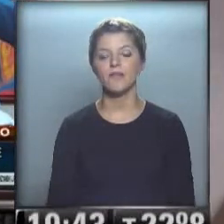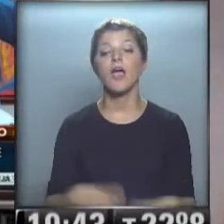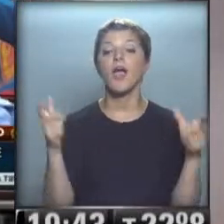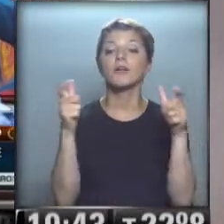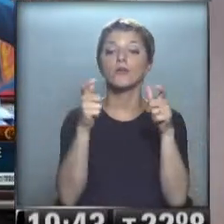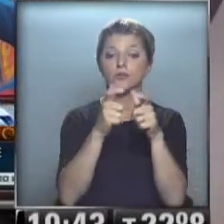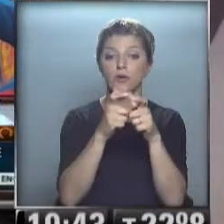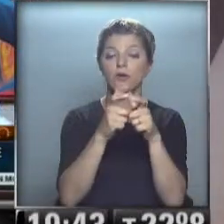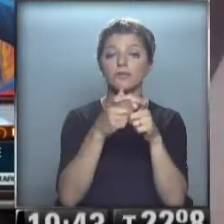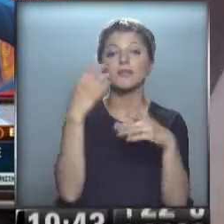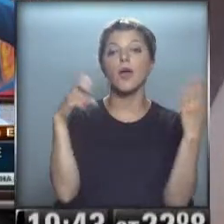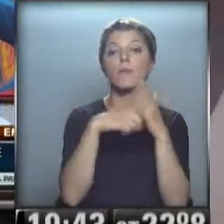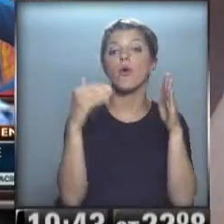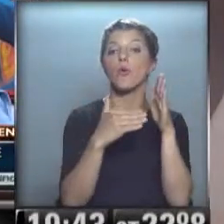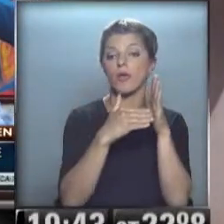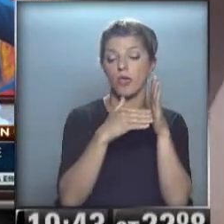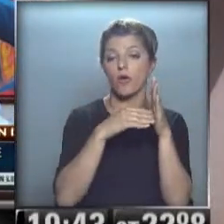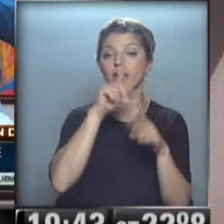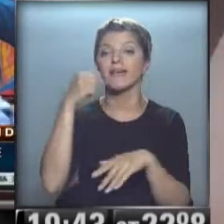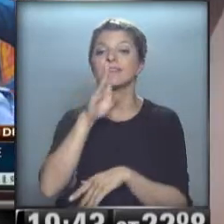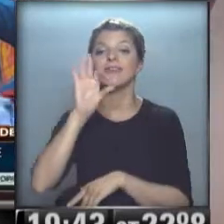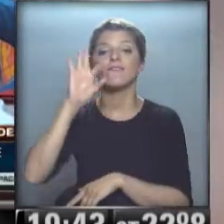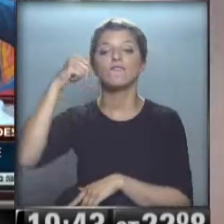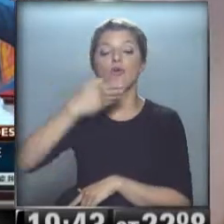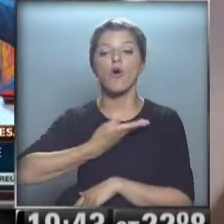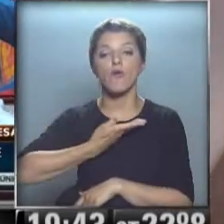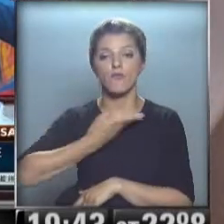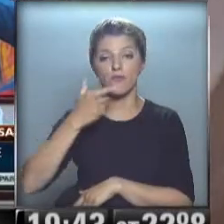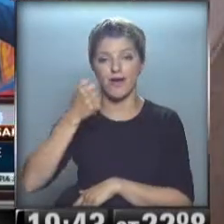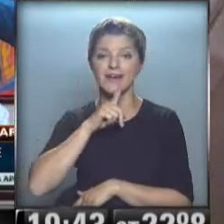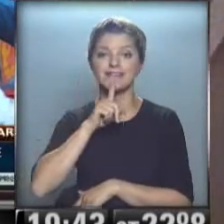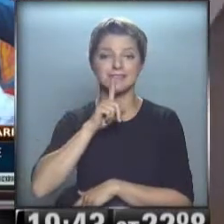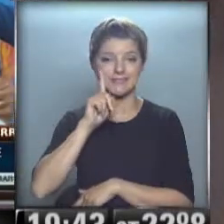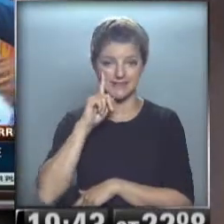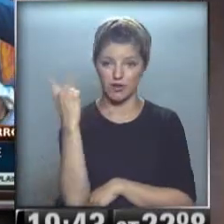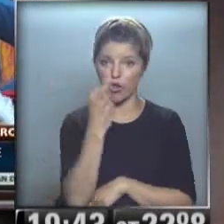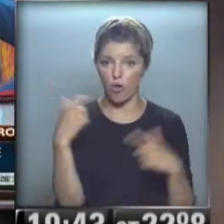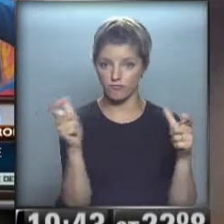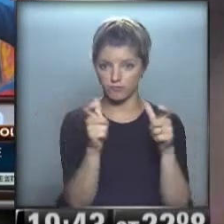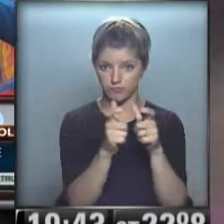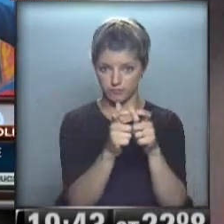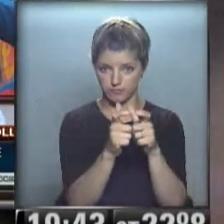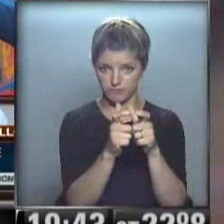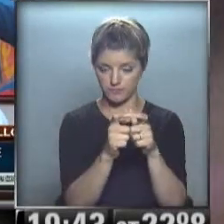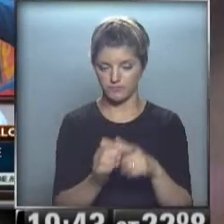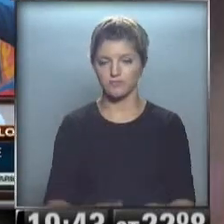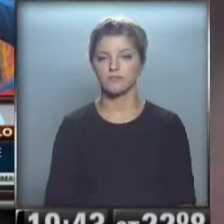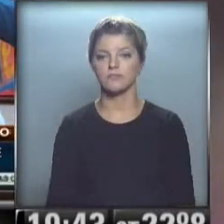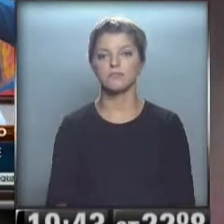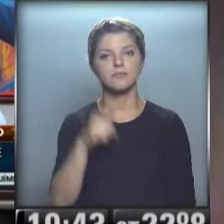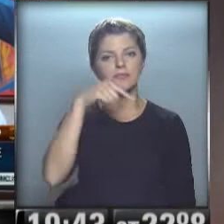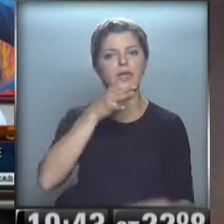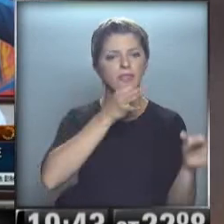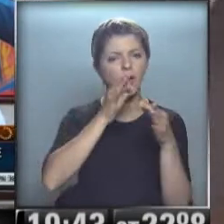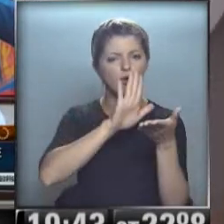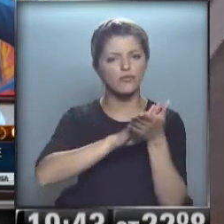Reunión entre la procuradora Alejandra Gils Carbó y el gobernador de la provincia de Santa Fe, Antonio Bonfatti. La cuestión de la